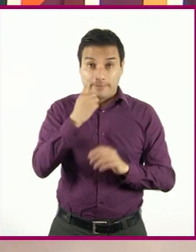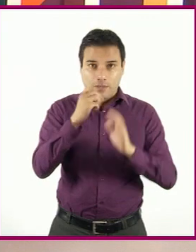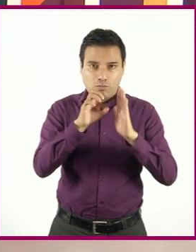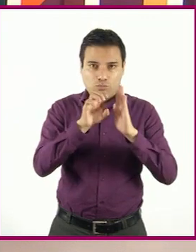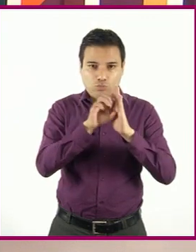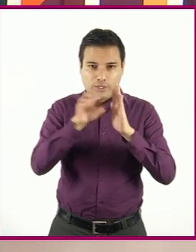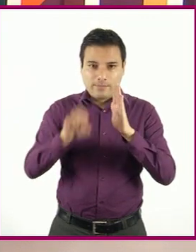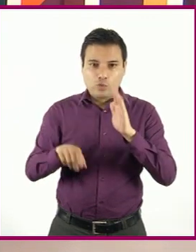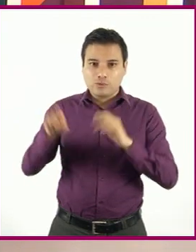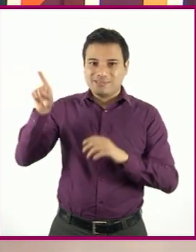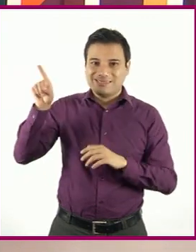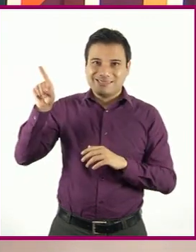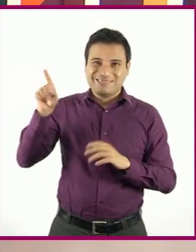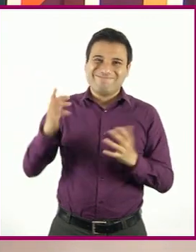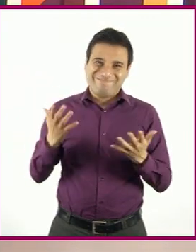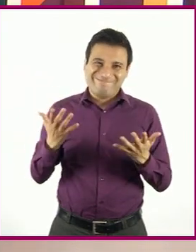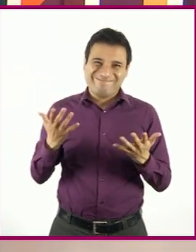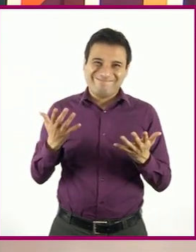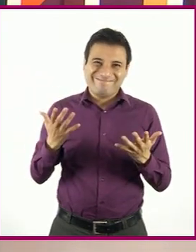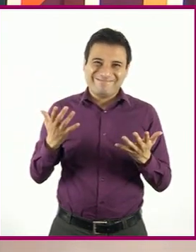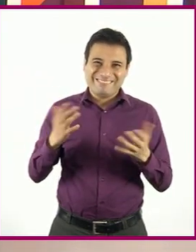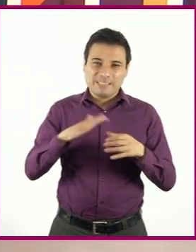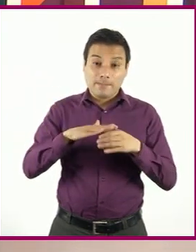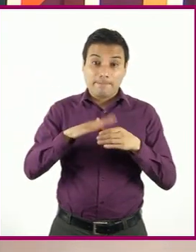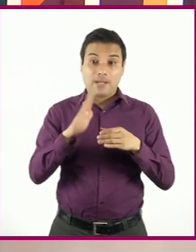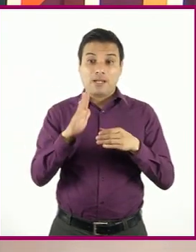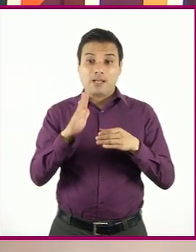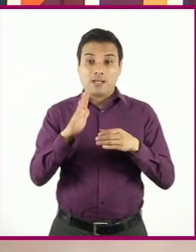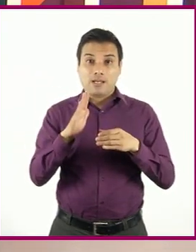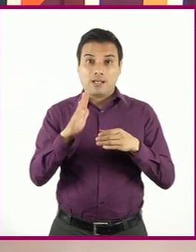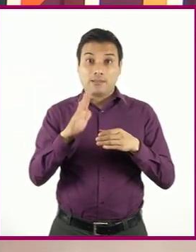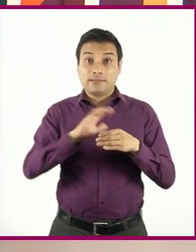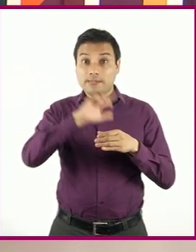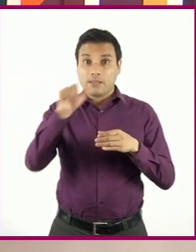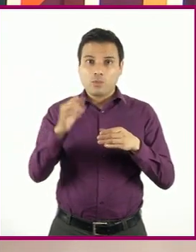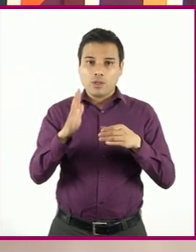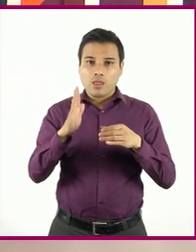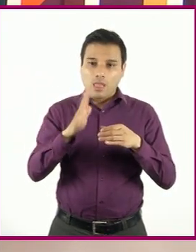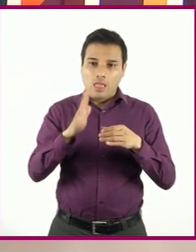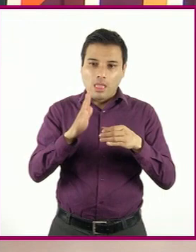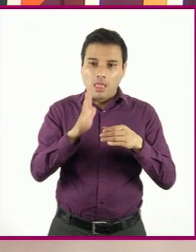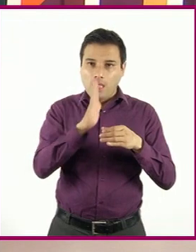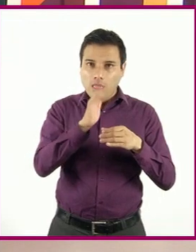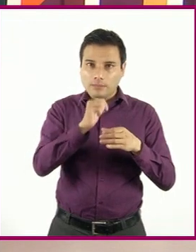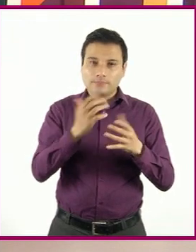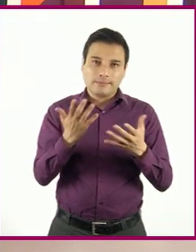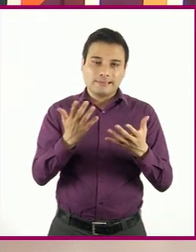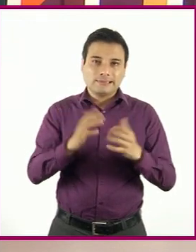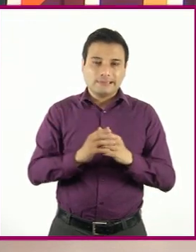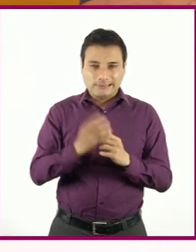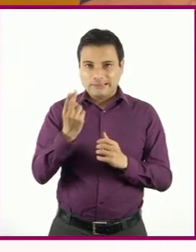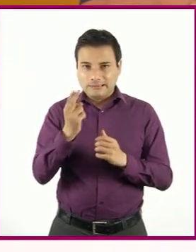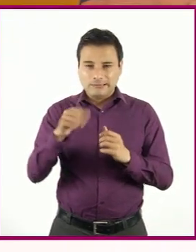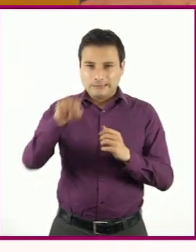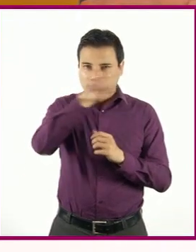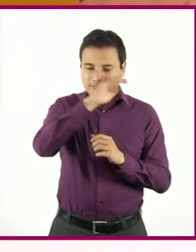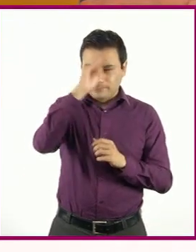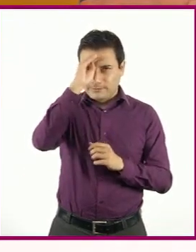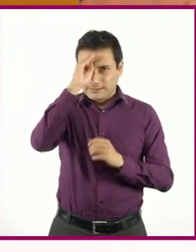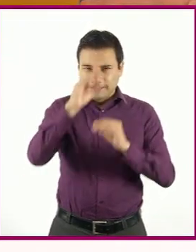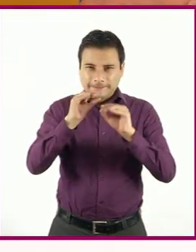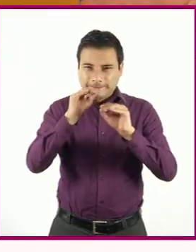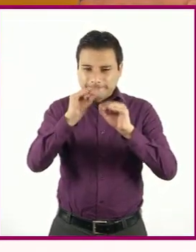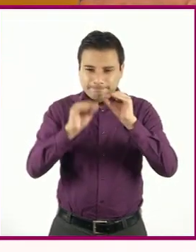tapa se detiene al momento de ser accionada. Entonces, debemos de encontrar mejoras y el prototipo nos ayuda justamente